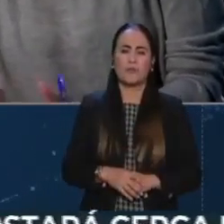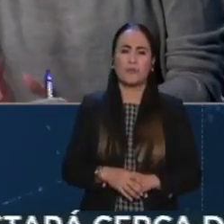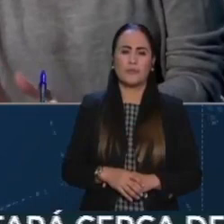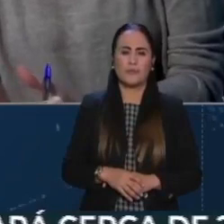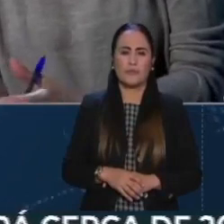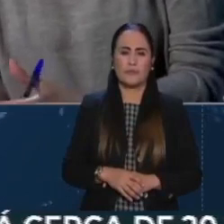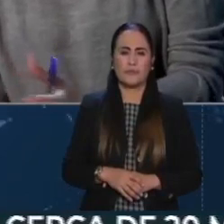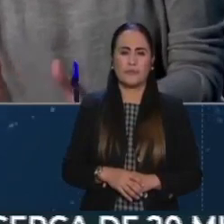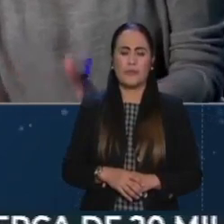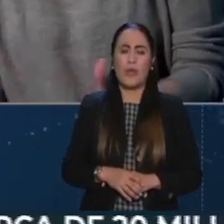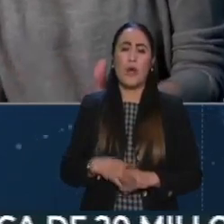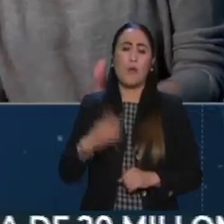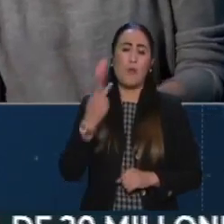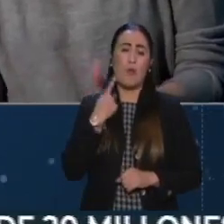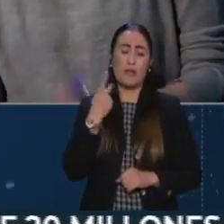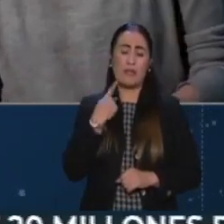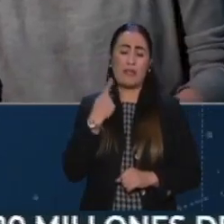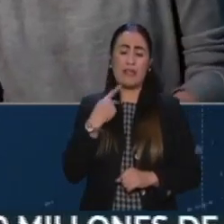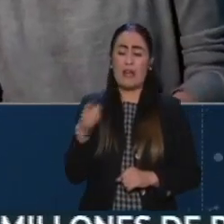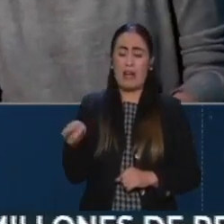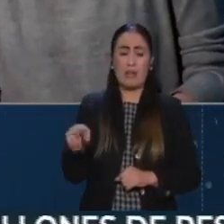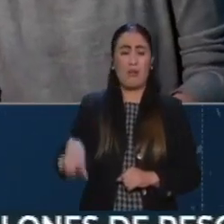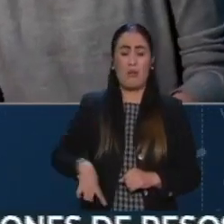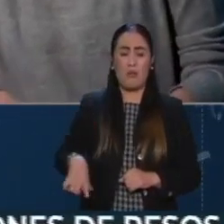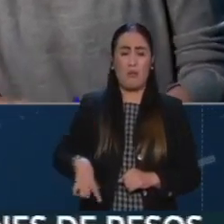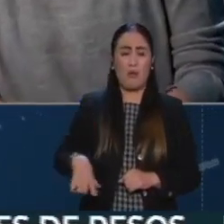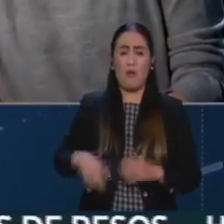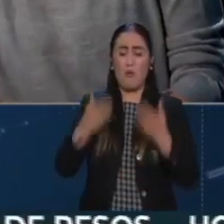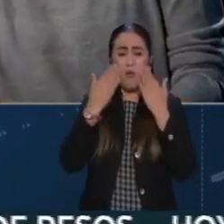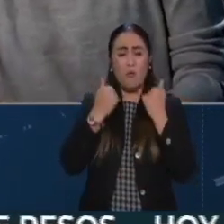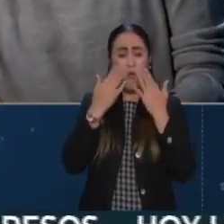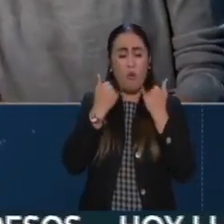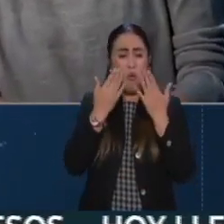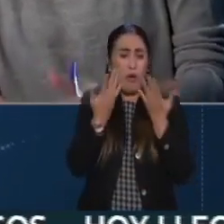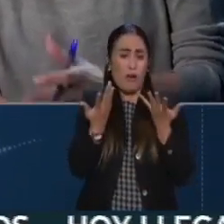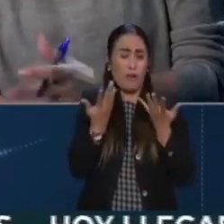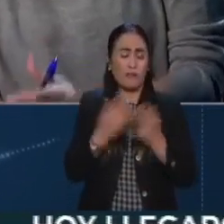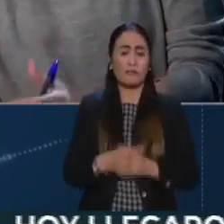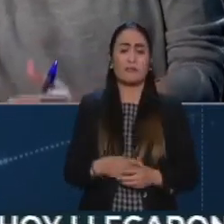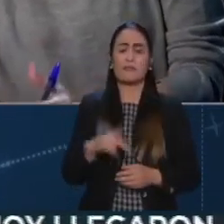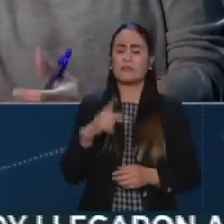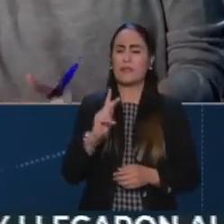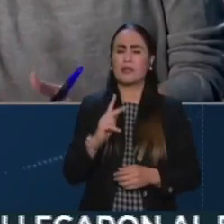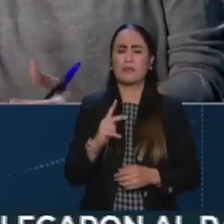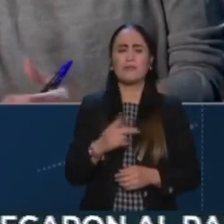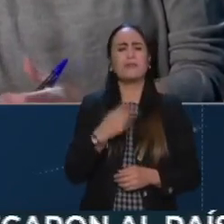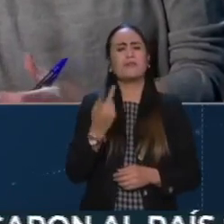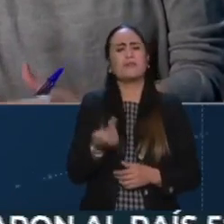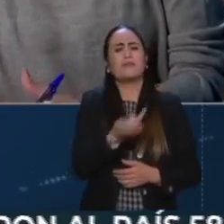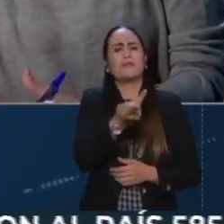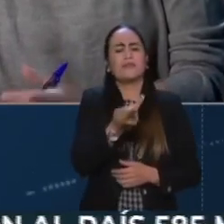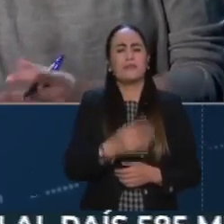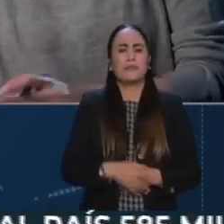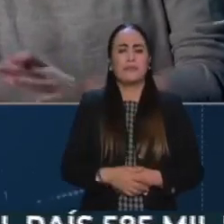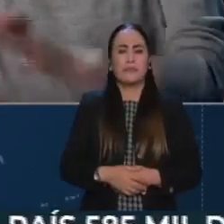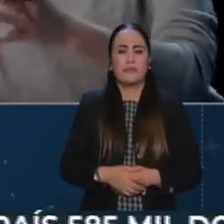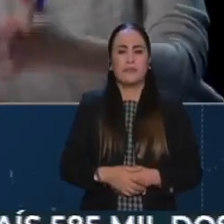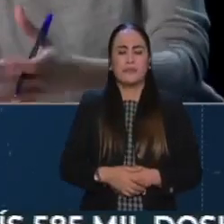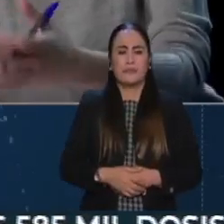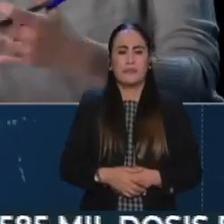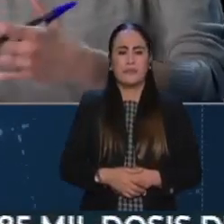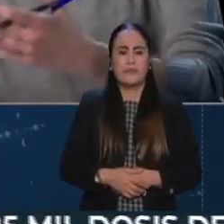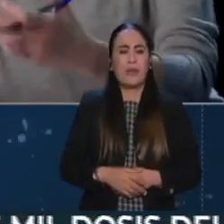efectos de una política que parece no existir, pero sobre eso justamente me gustaría preguntarte, ¿qué pasa con vemos